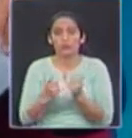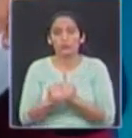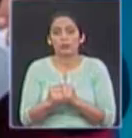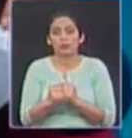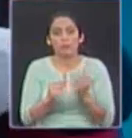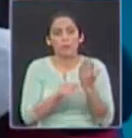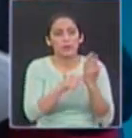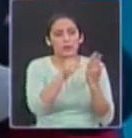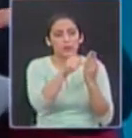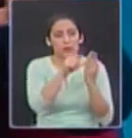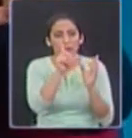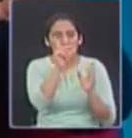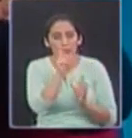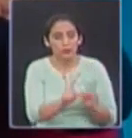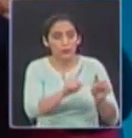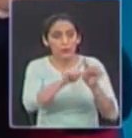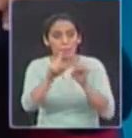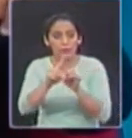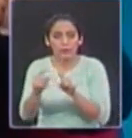ministerios